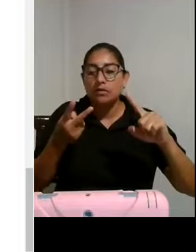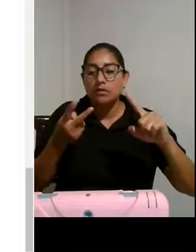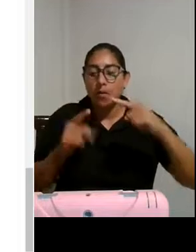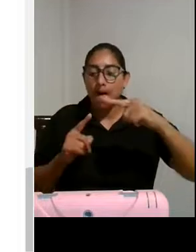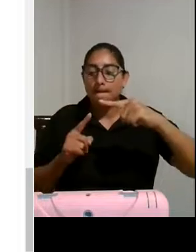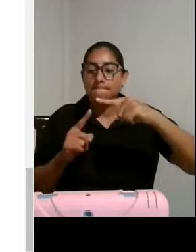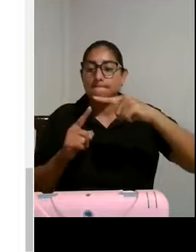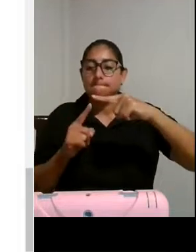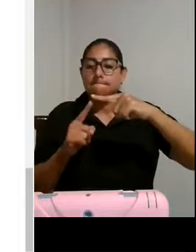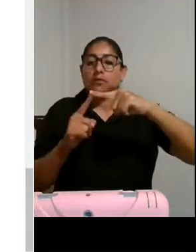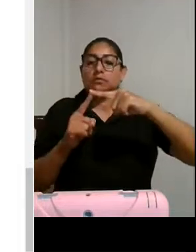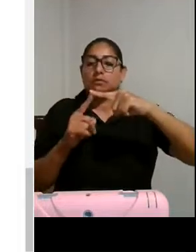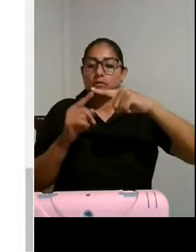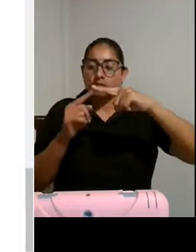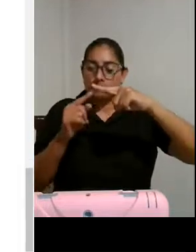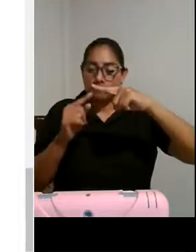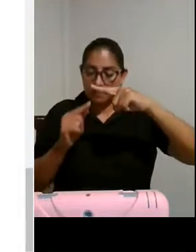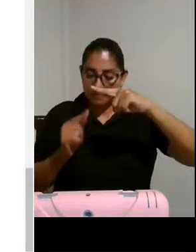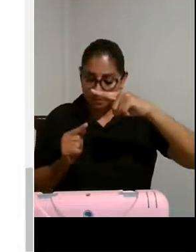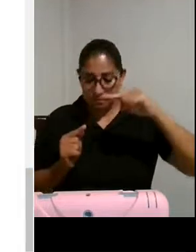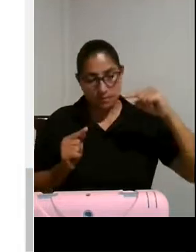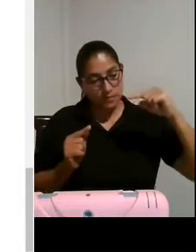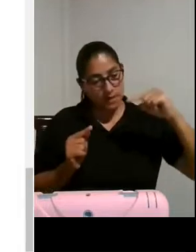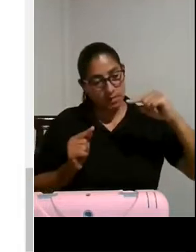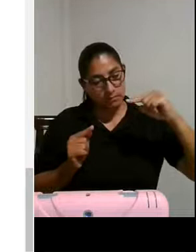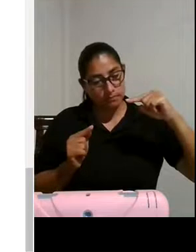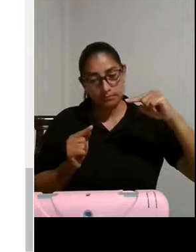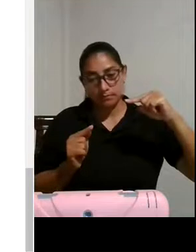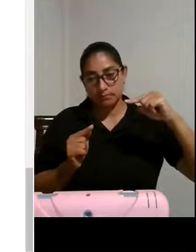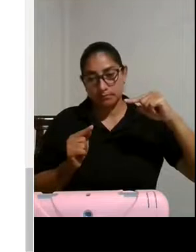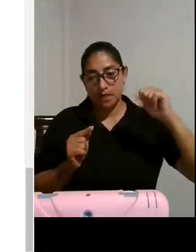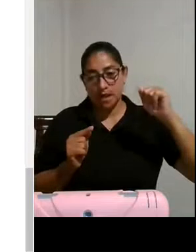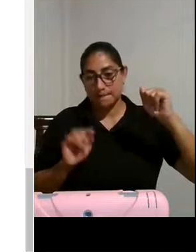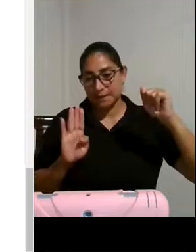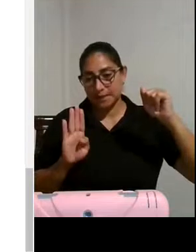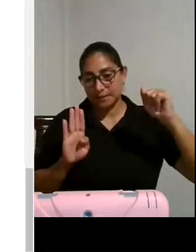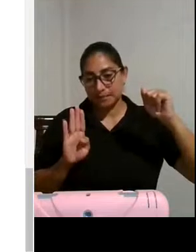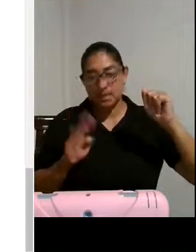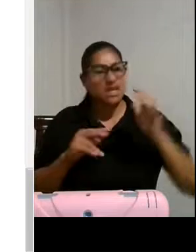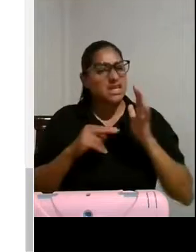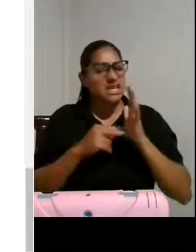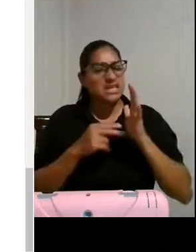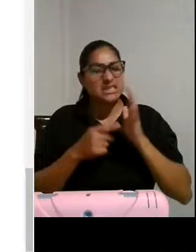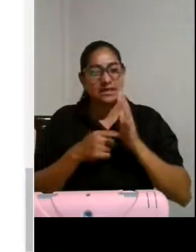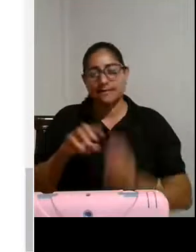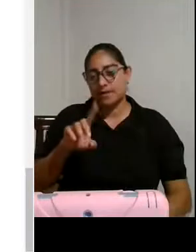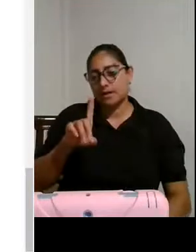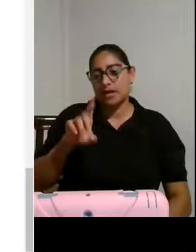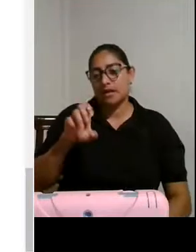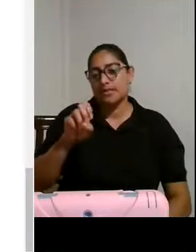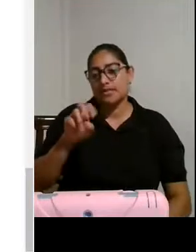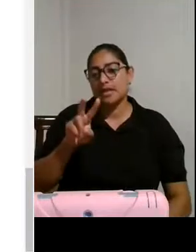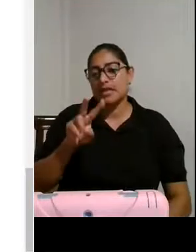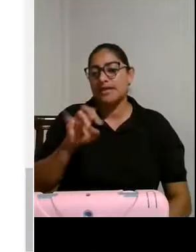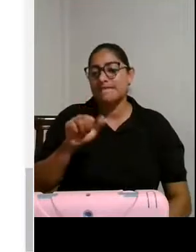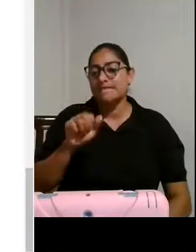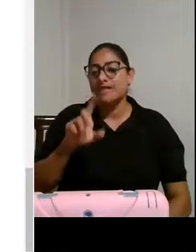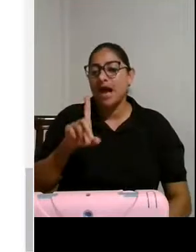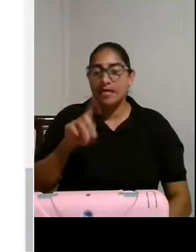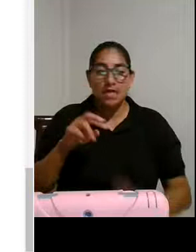ese puntito. Entonces, si ustedes les dicen ¿qué es una derivada en un punto?